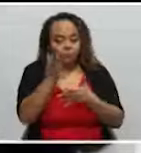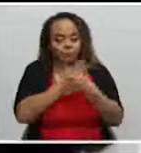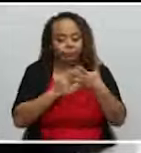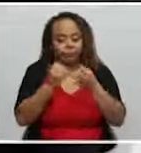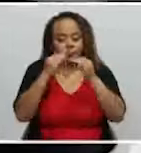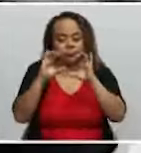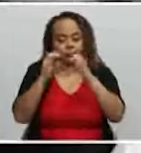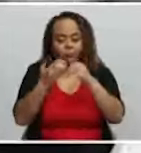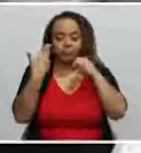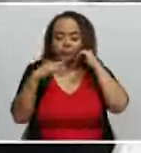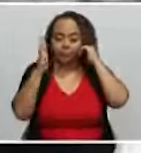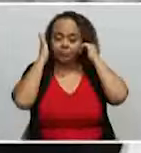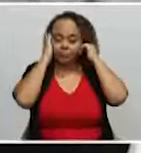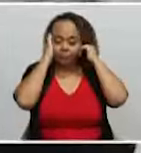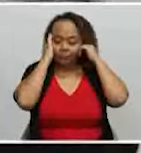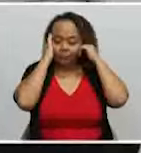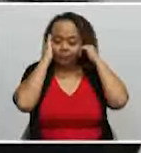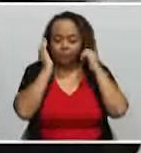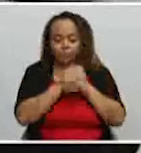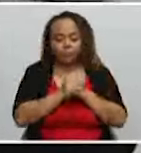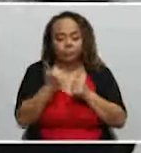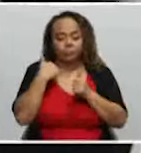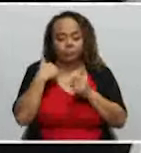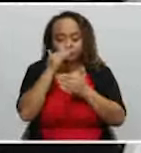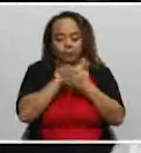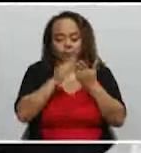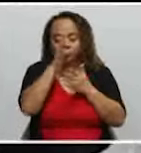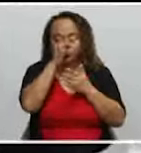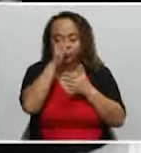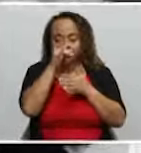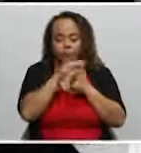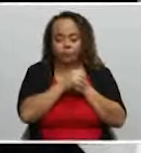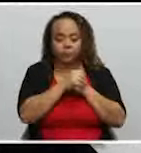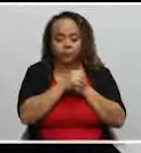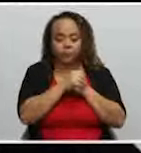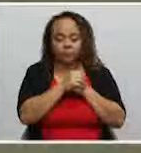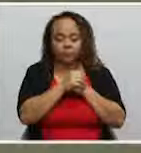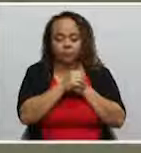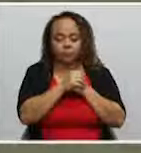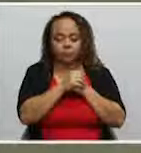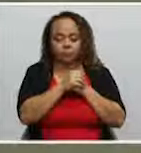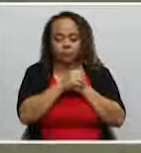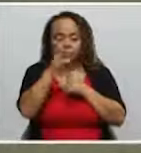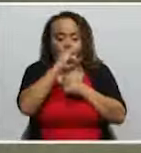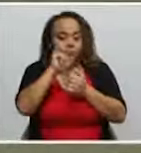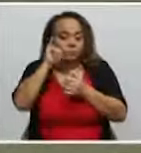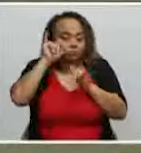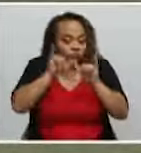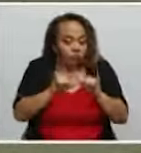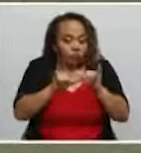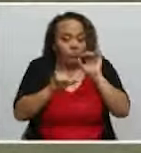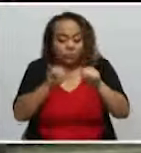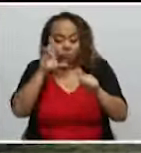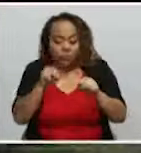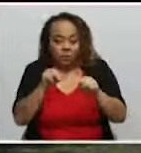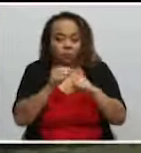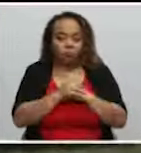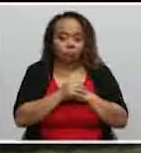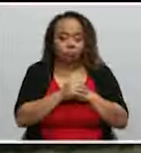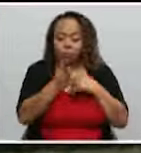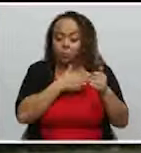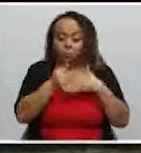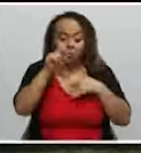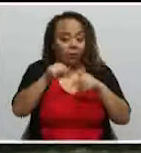comité sabíamos o teníamos algunos comentarios al respecto, tenemos que resolverlo sí o sí, se quede o no se quede Horacio Lizondo.